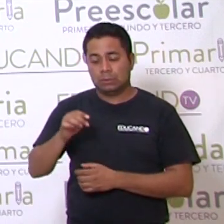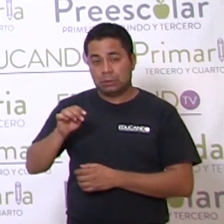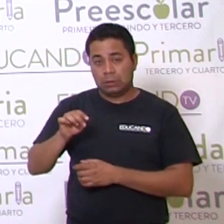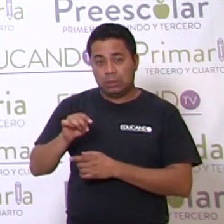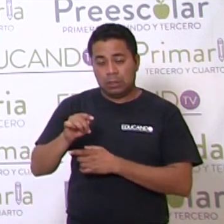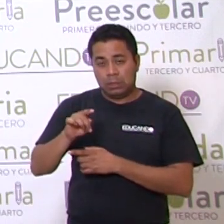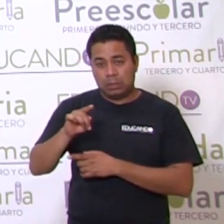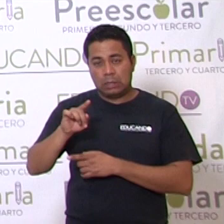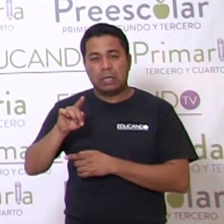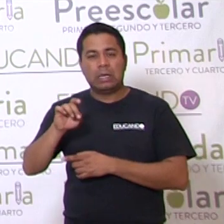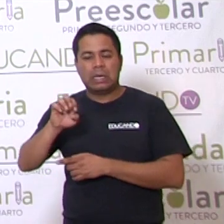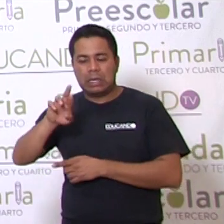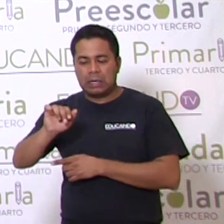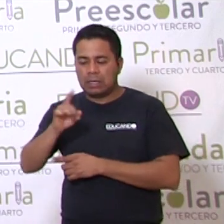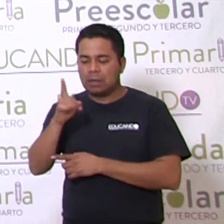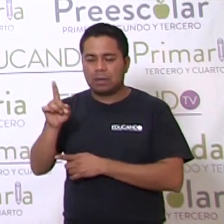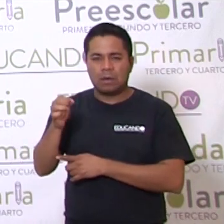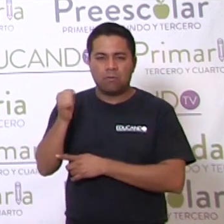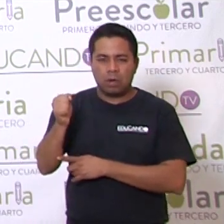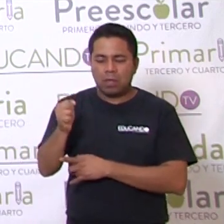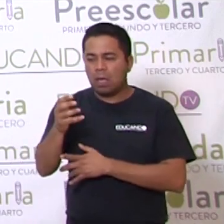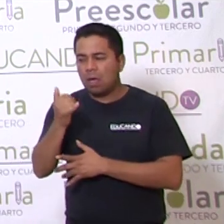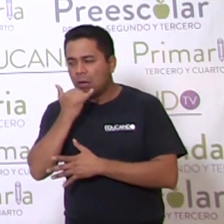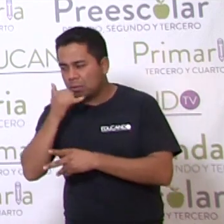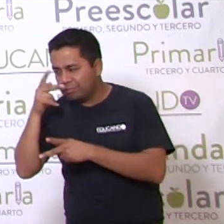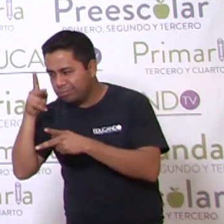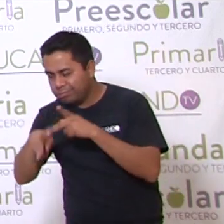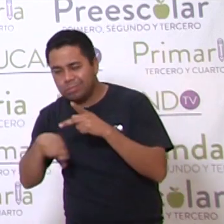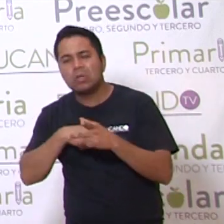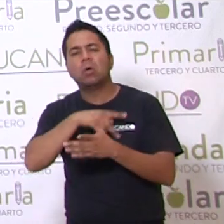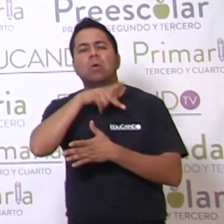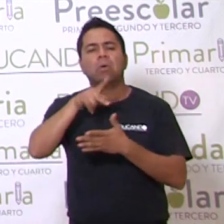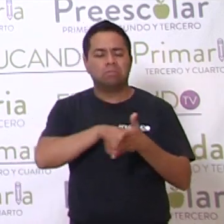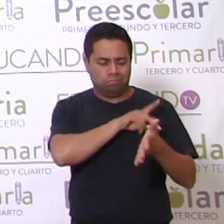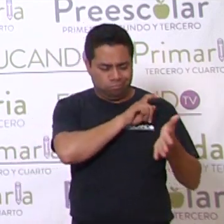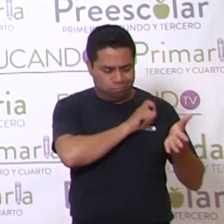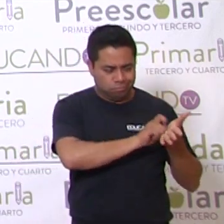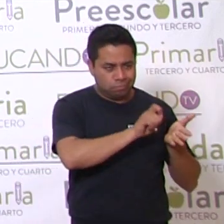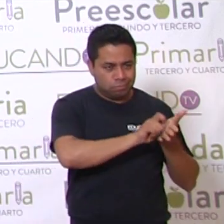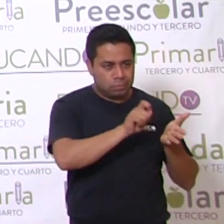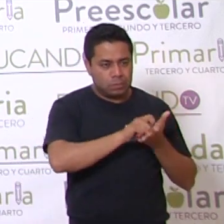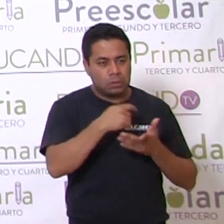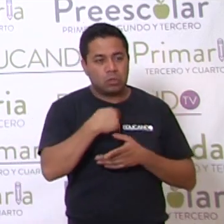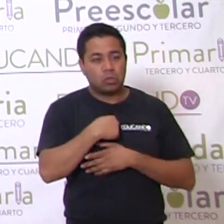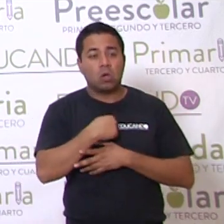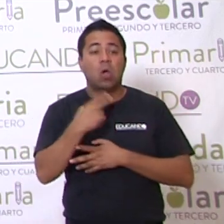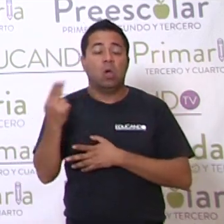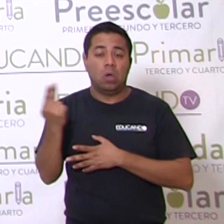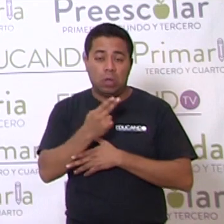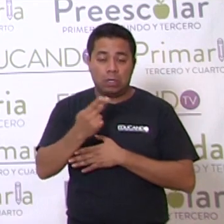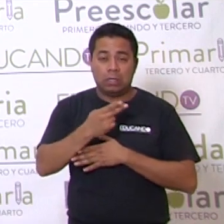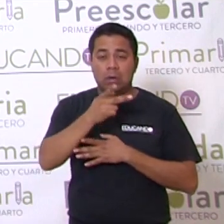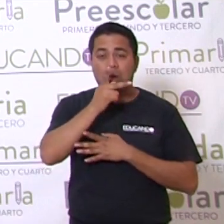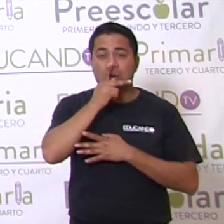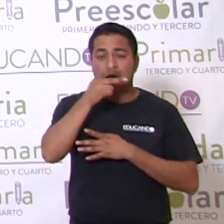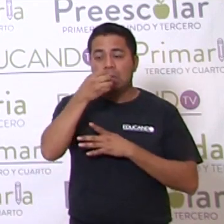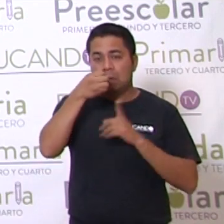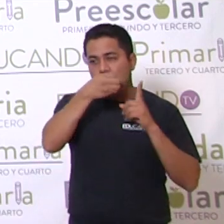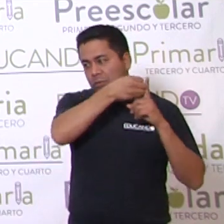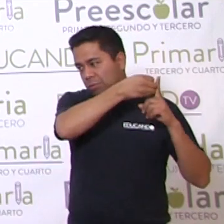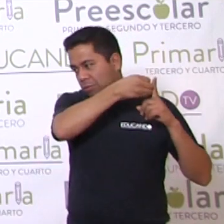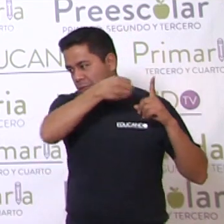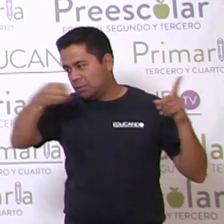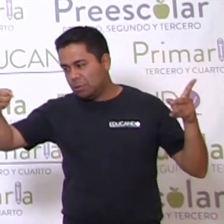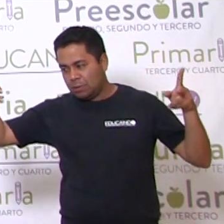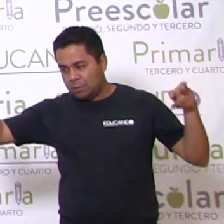a ver, no me va a alcanzar acá, voy a volver a anotarlo porque necesito que esté toda la oración completa